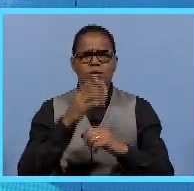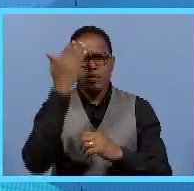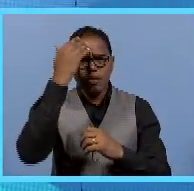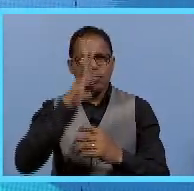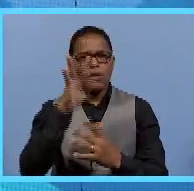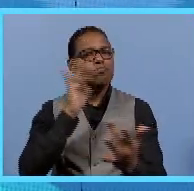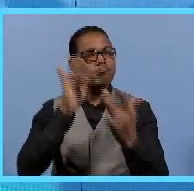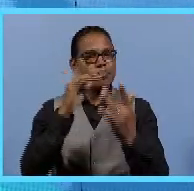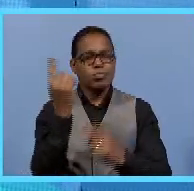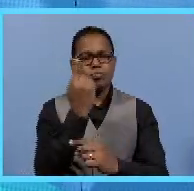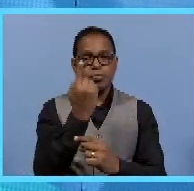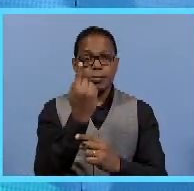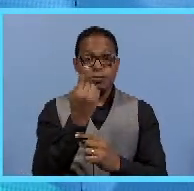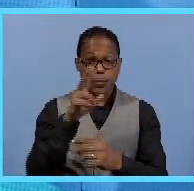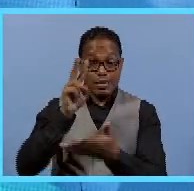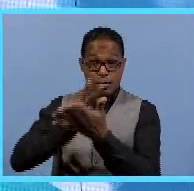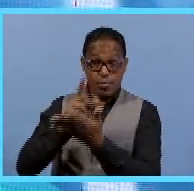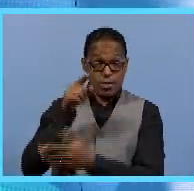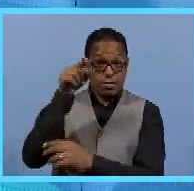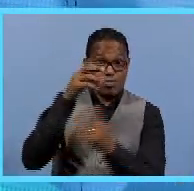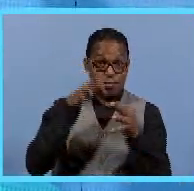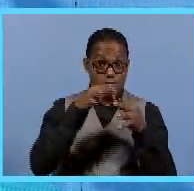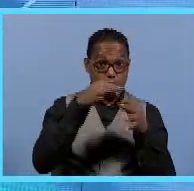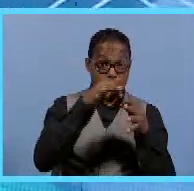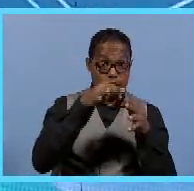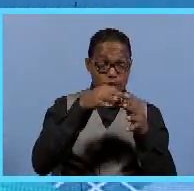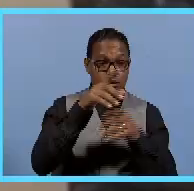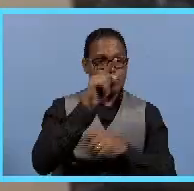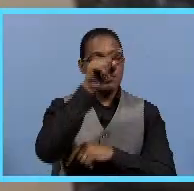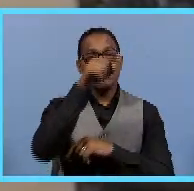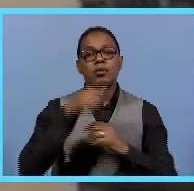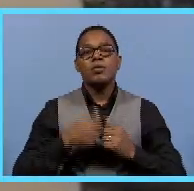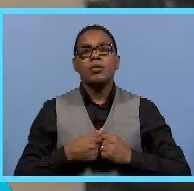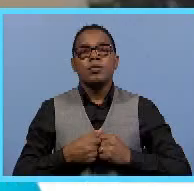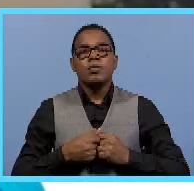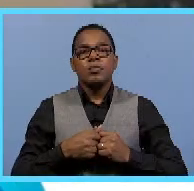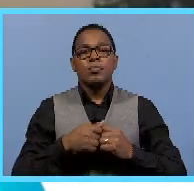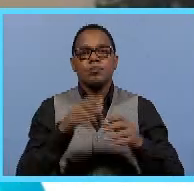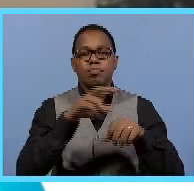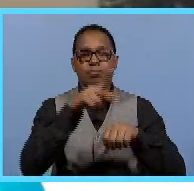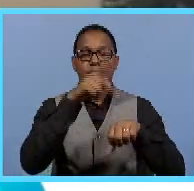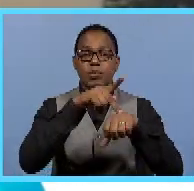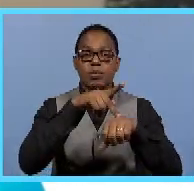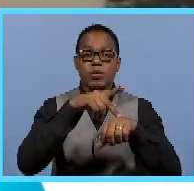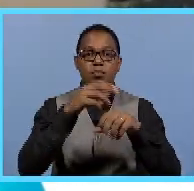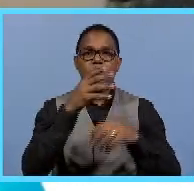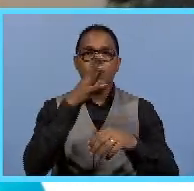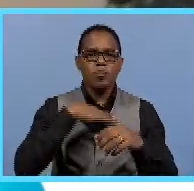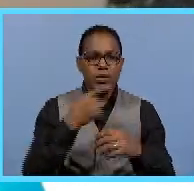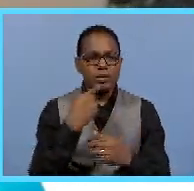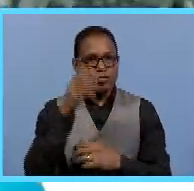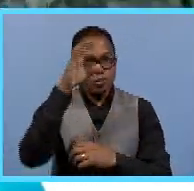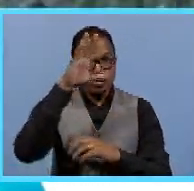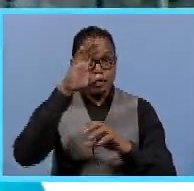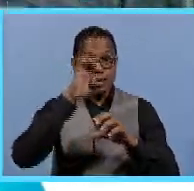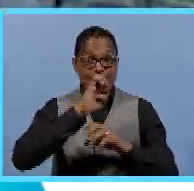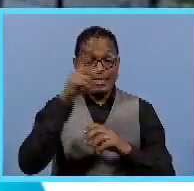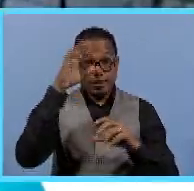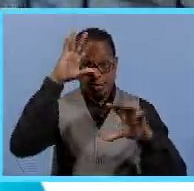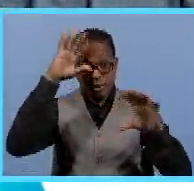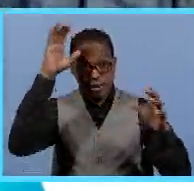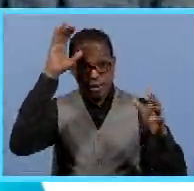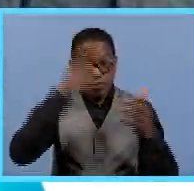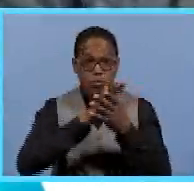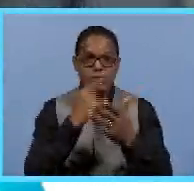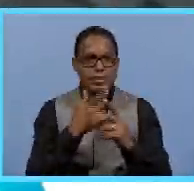siempre conecta en La Vega, la provincia que lleva el nombre de su mismo pues, municipio, cabecera. Una mujer ha denunciado que su expareja la amenaza de